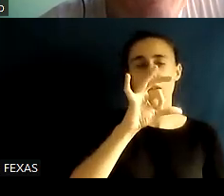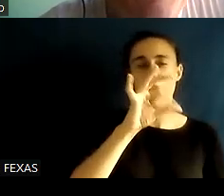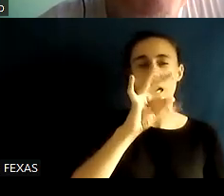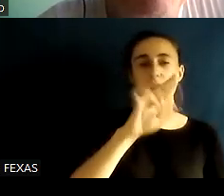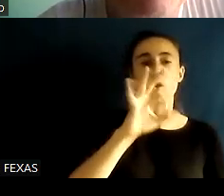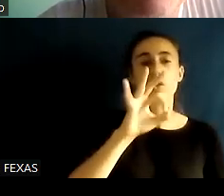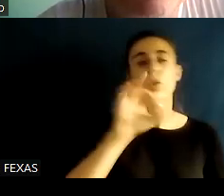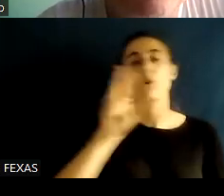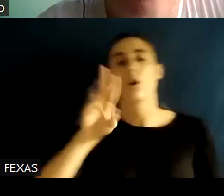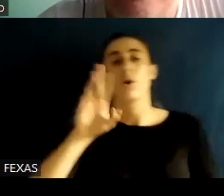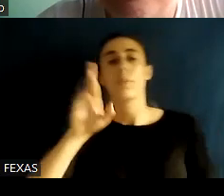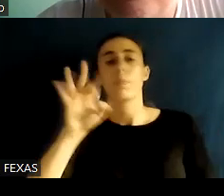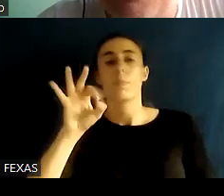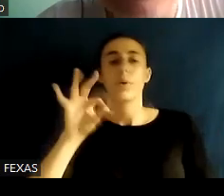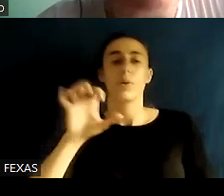Power.